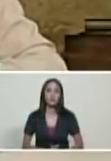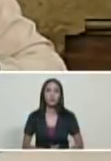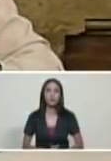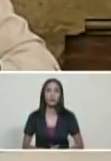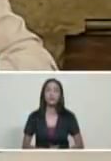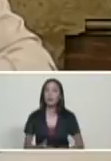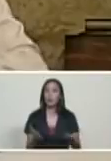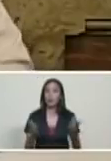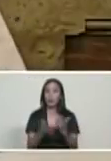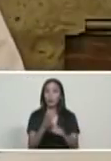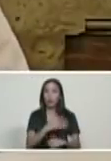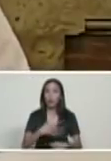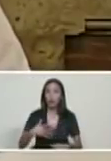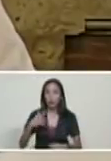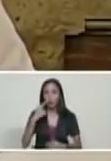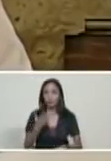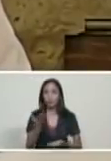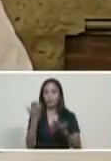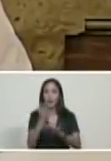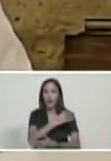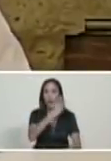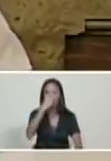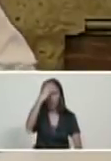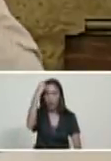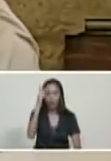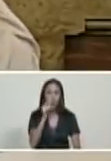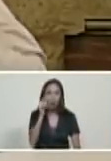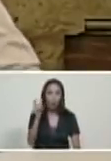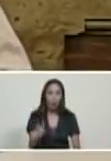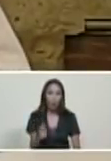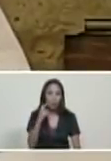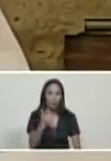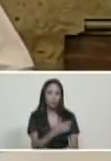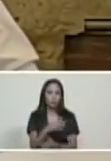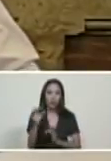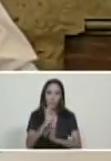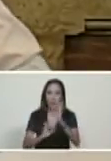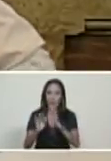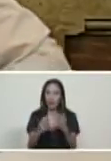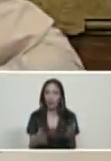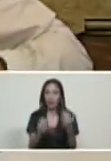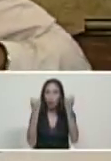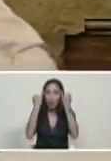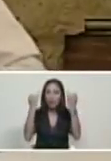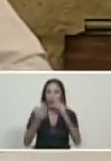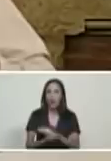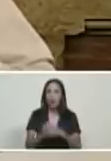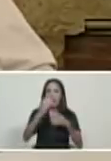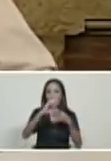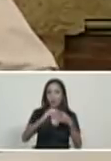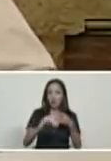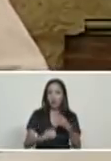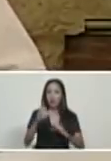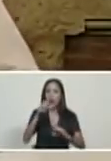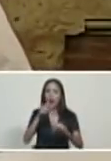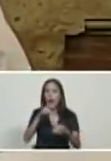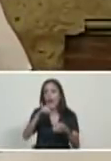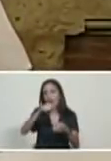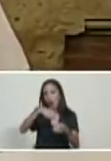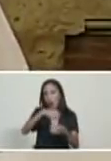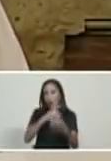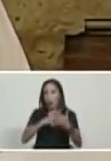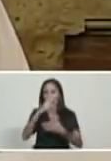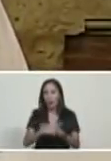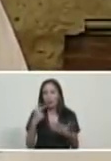compañero Tarek El Aissami pudiera aportar algunos elementos de este plan de ahorro que, bueno, que ya está en pleno desarrollo. Por favor.